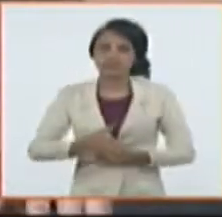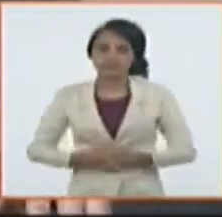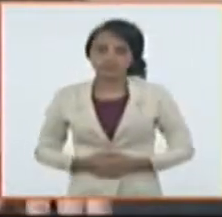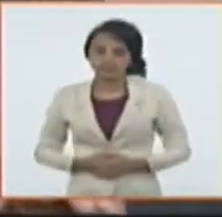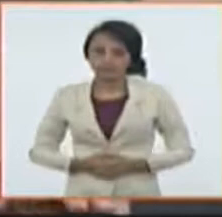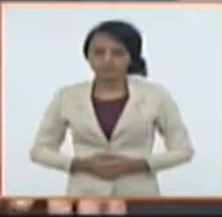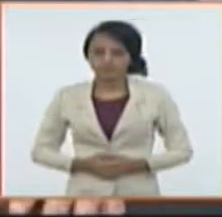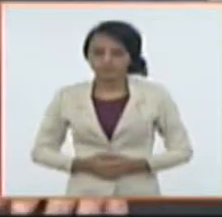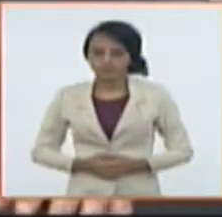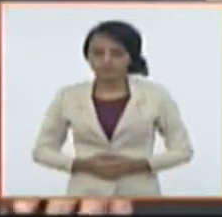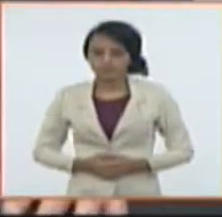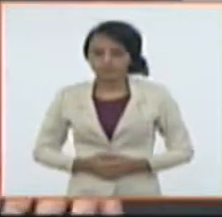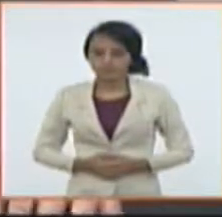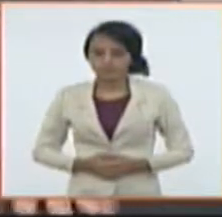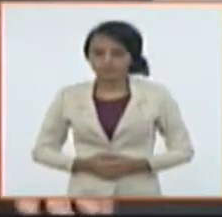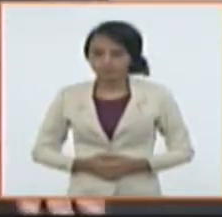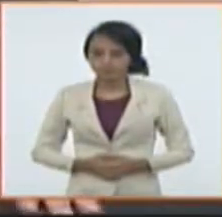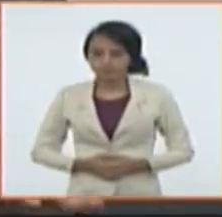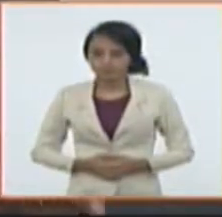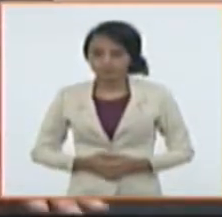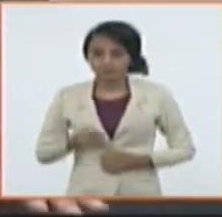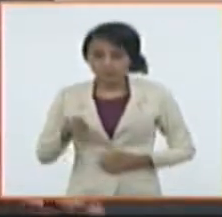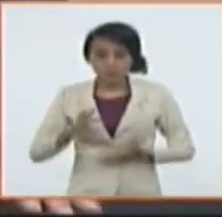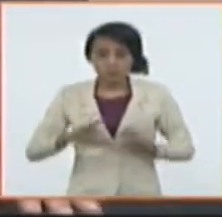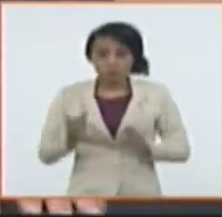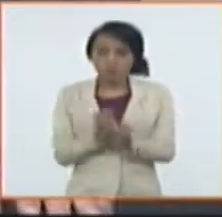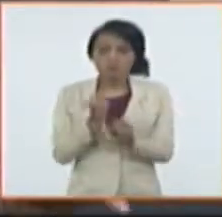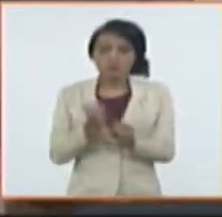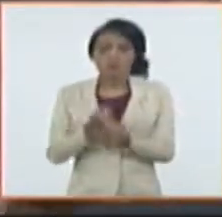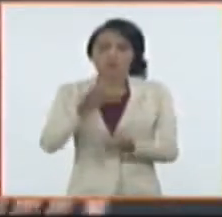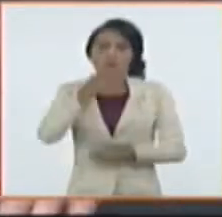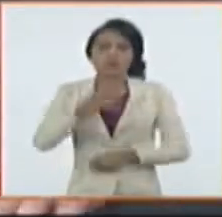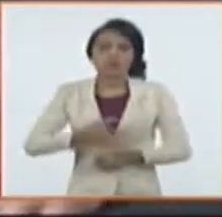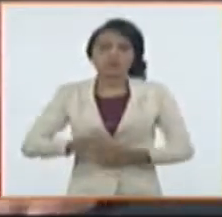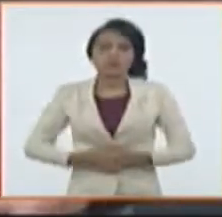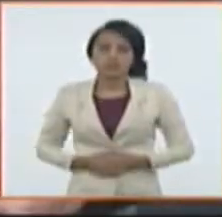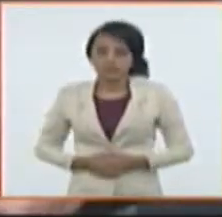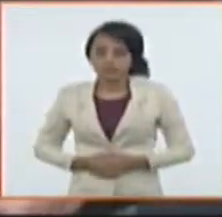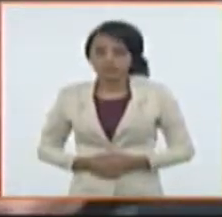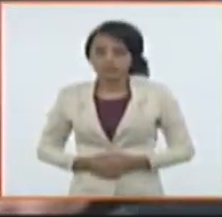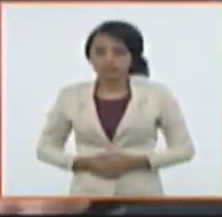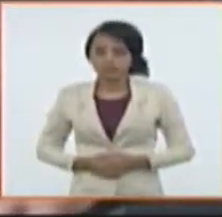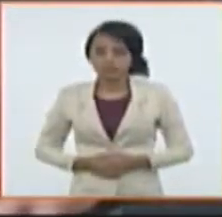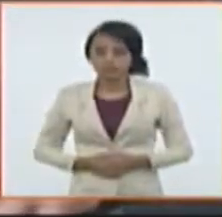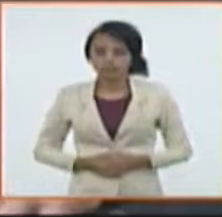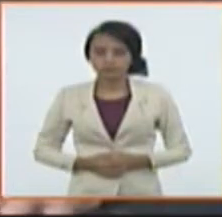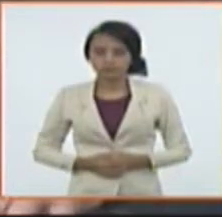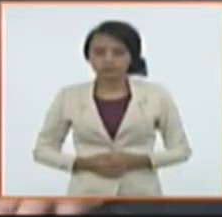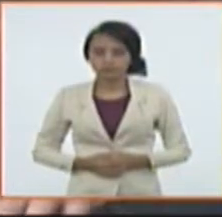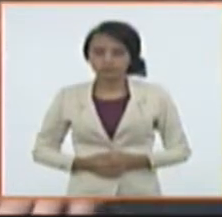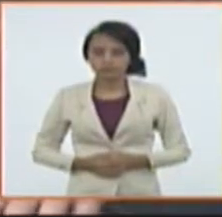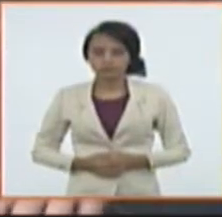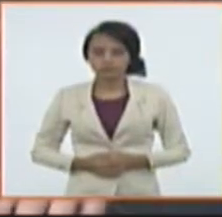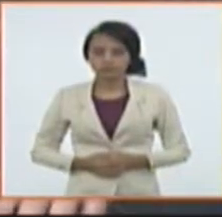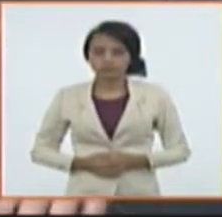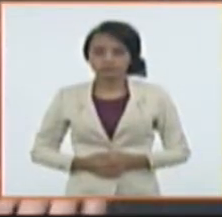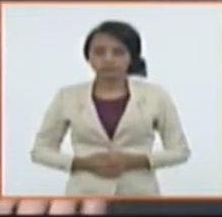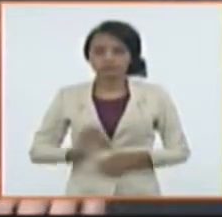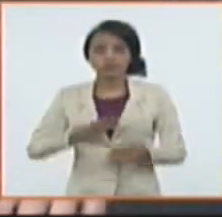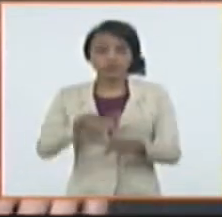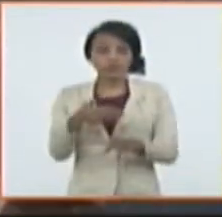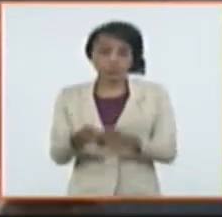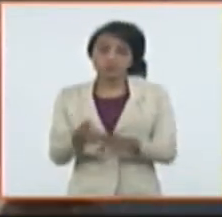Eso nos enseñó Fidel. Ese era el método de Fidel. Y por supuesto después potenciado por el general de